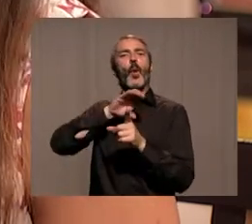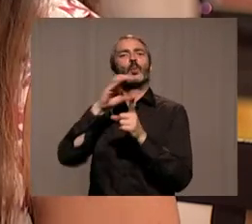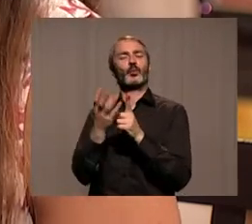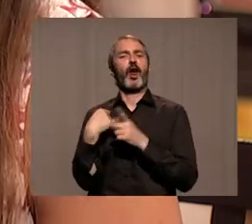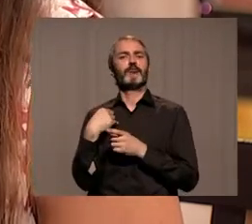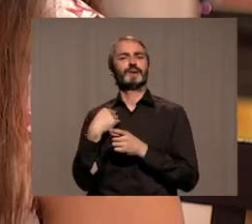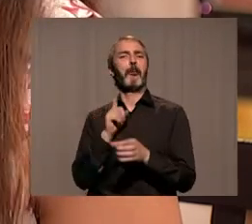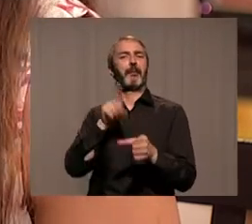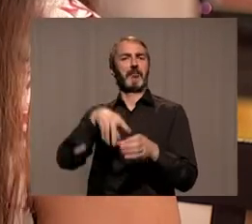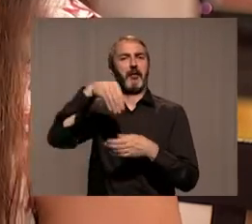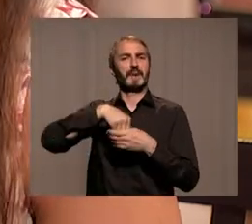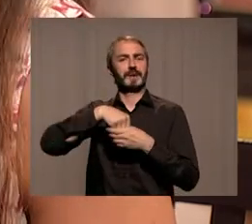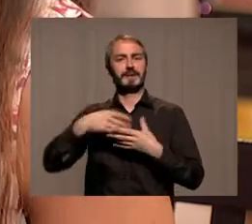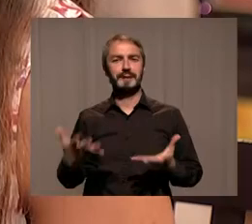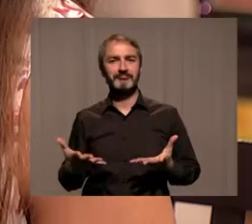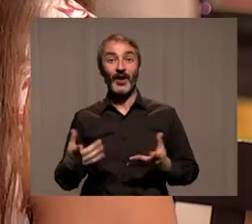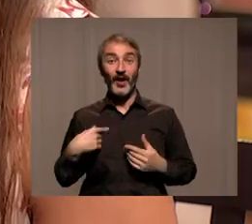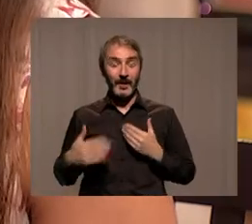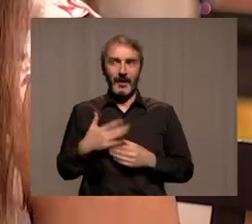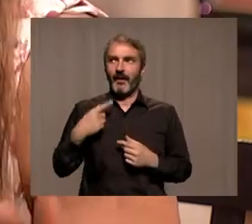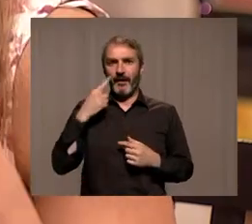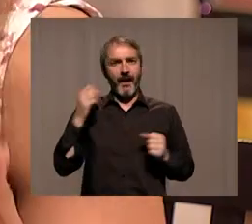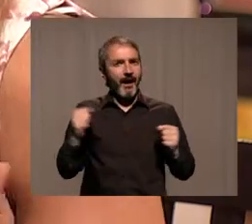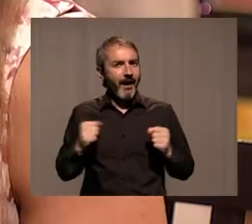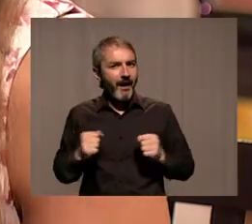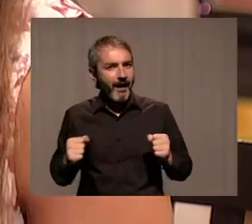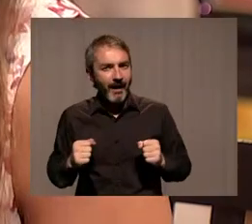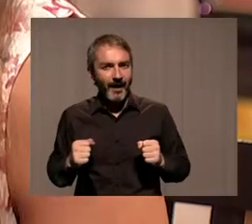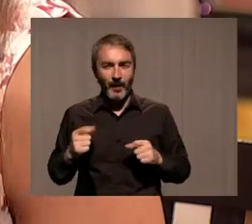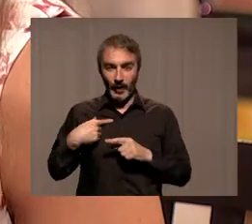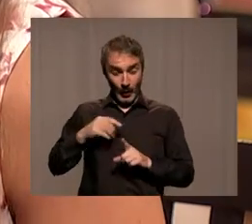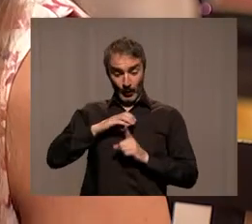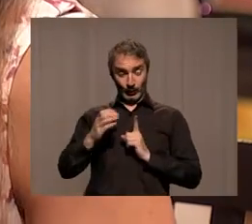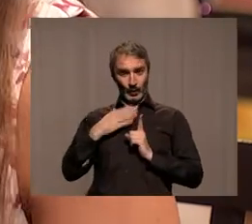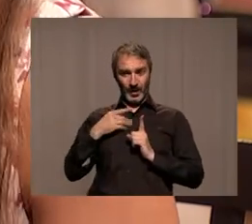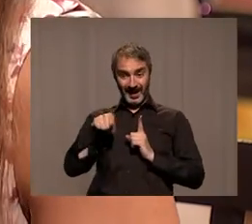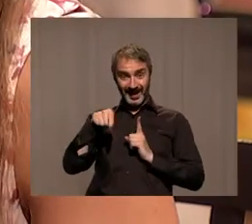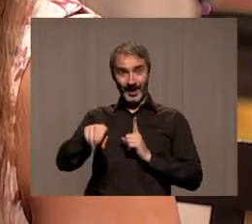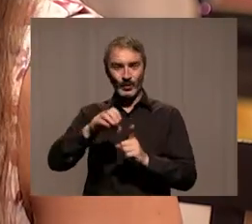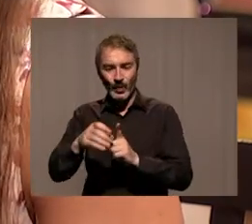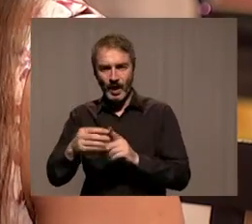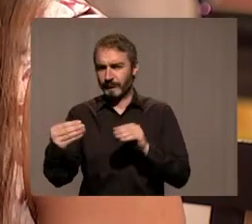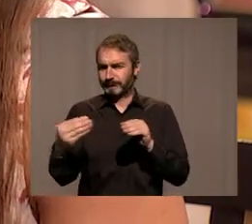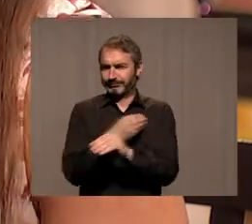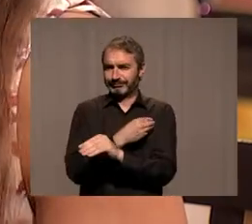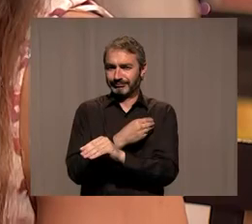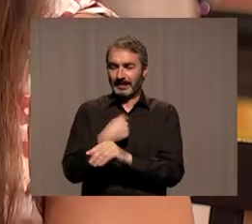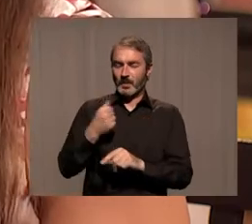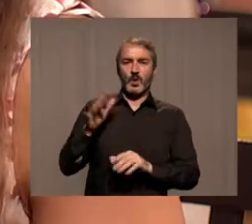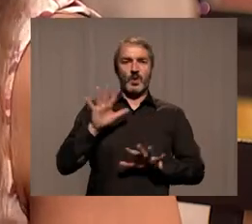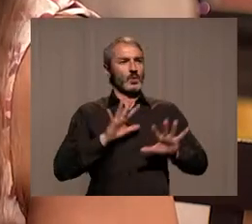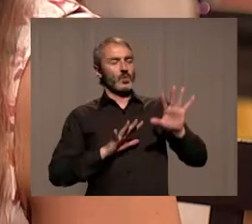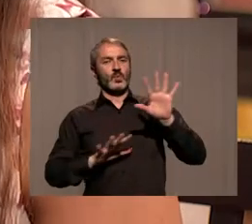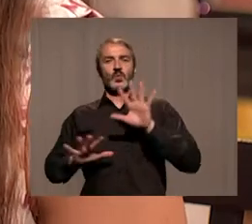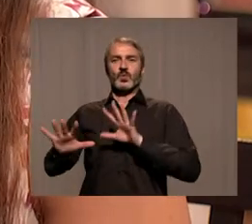Entonces, la verdad que tenía miedo porque, claro, venía de culturas muy diferentes. Y cuando llegué aquí fue como que, bueno, está